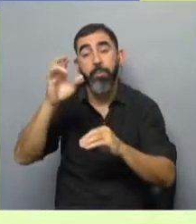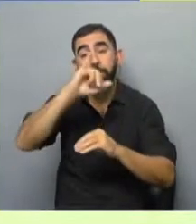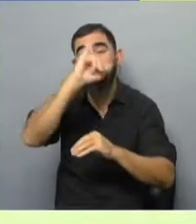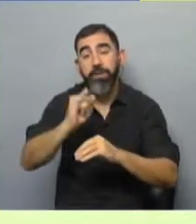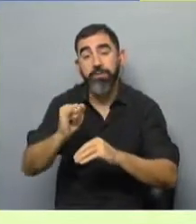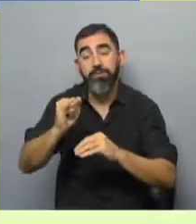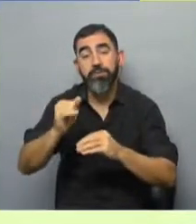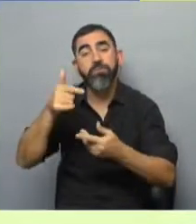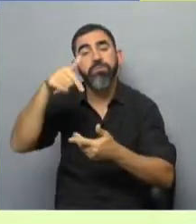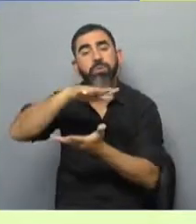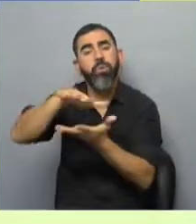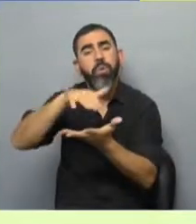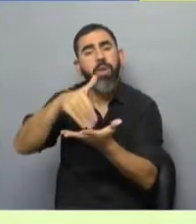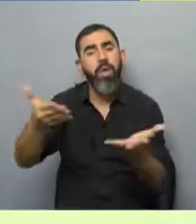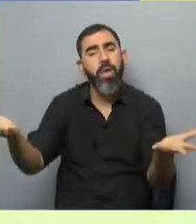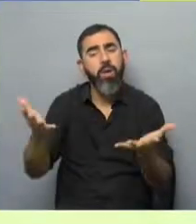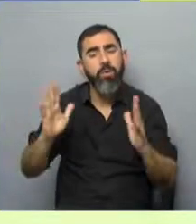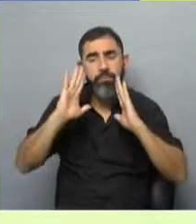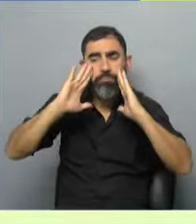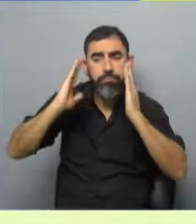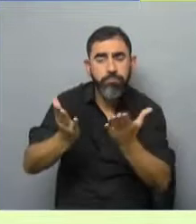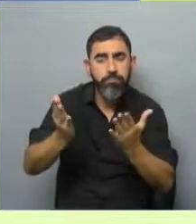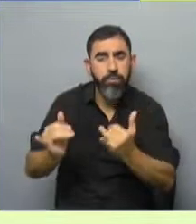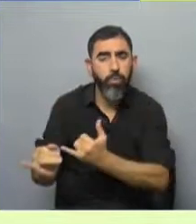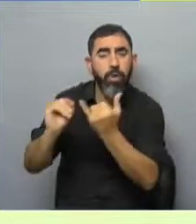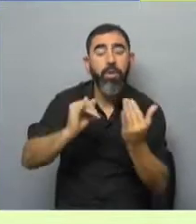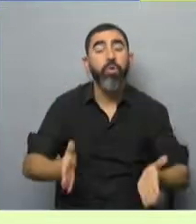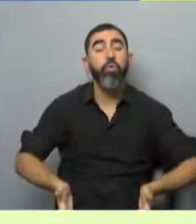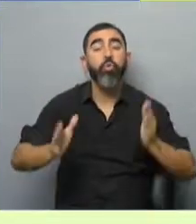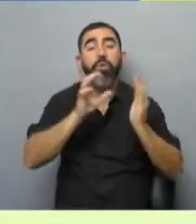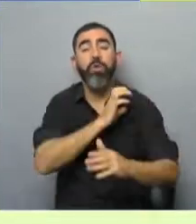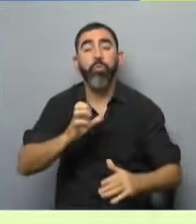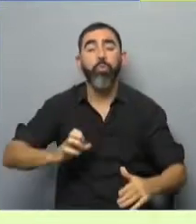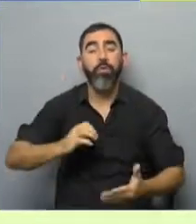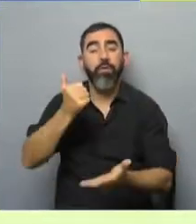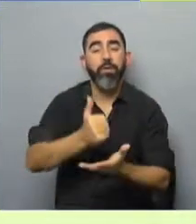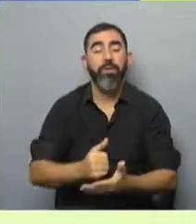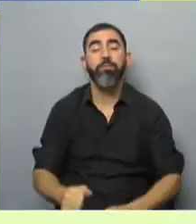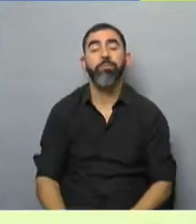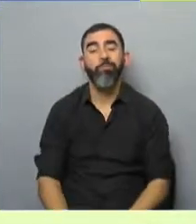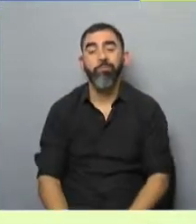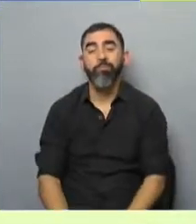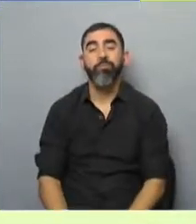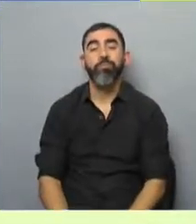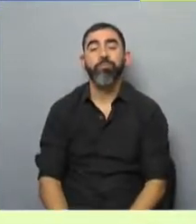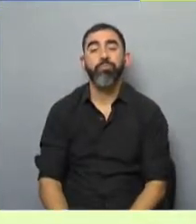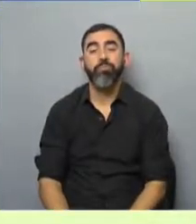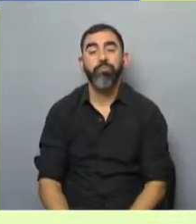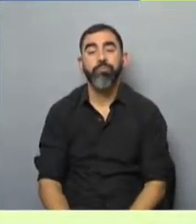está en uno de los puntos de atención también en esta jornada, Torre Ejecutiva. ¿Cómo estás, Mauricio? Buen mediodía, adelante, bienvenido.